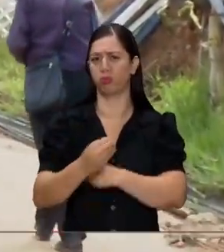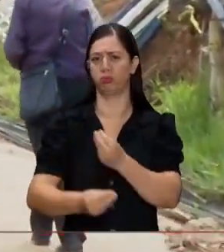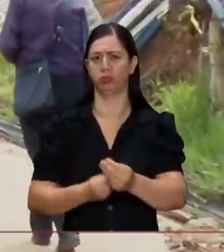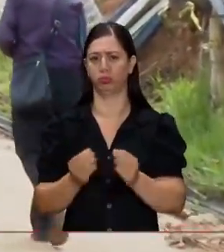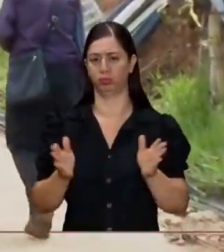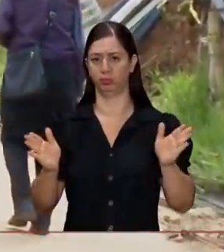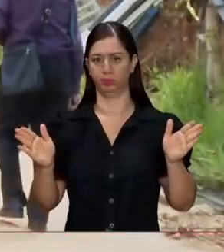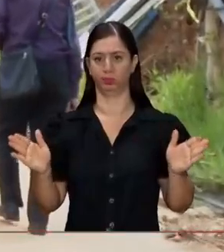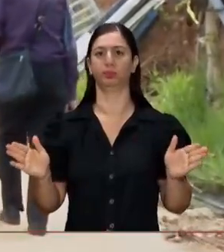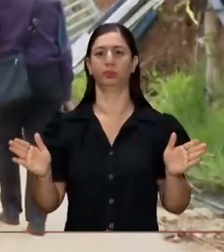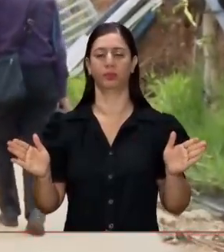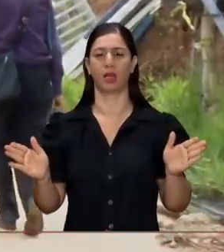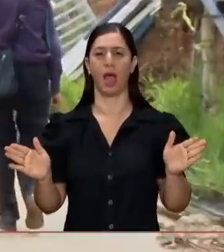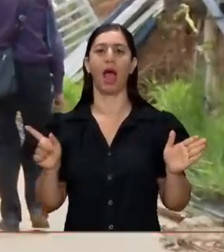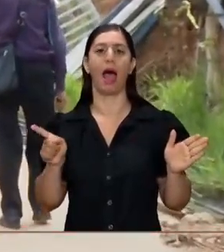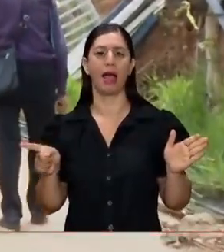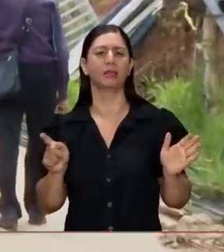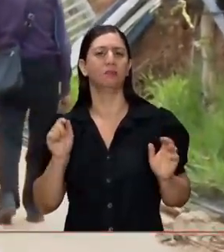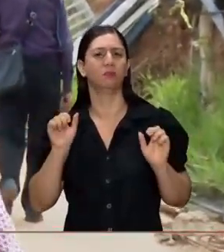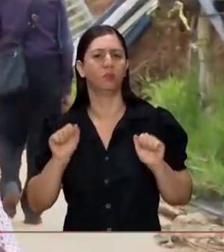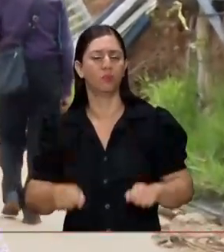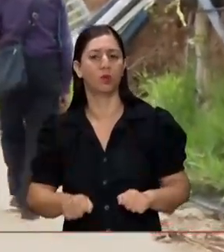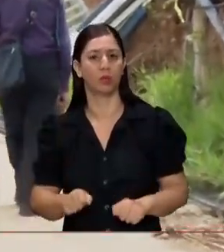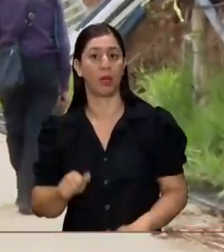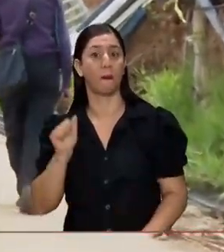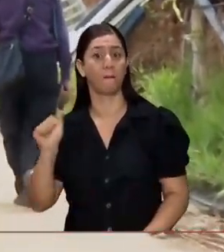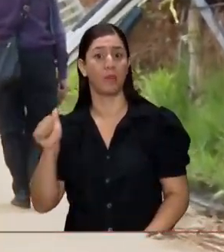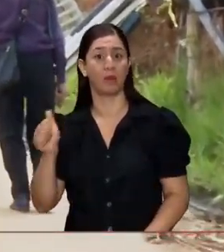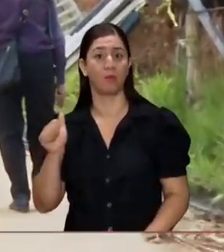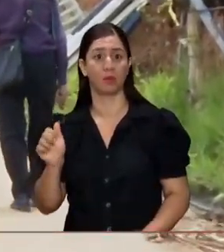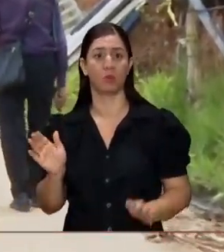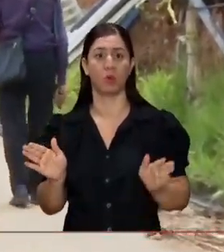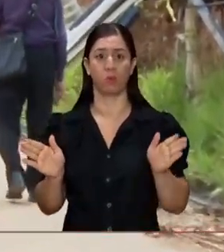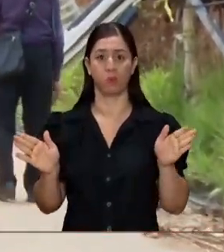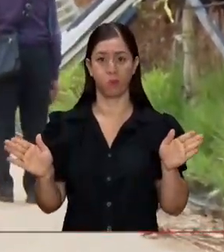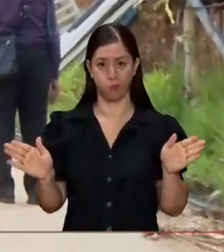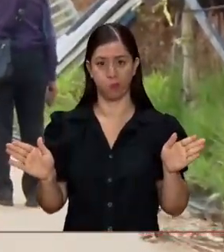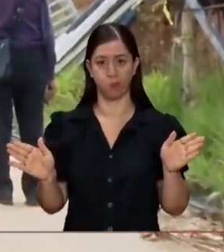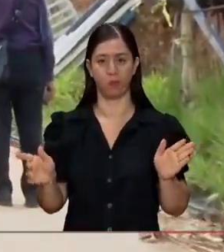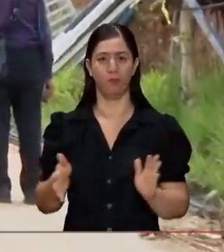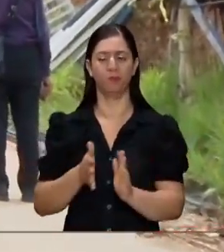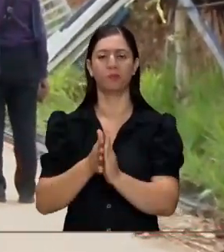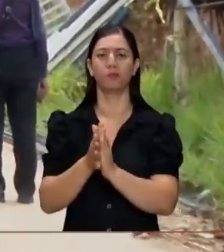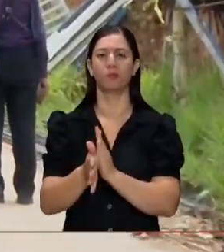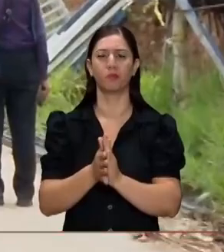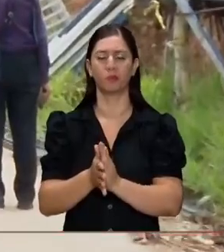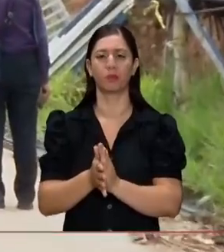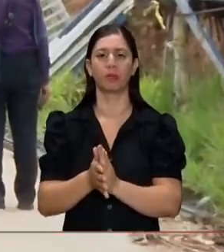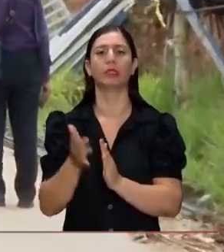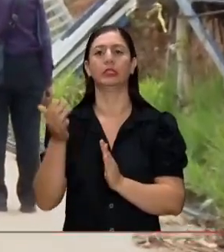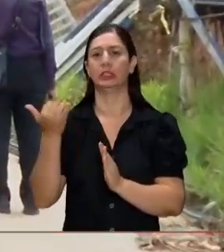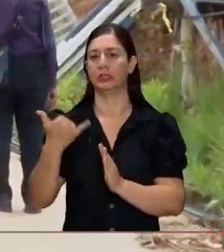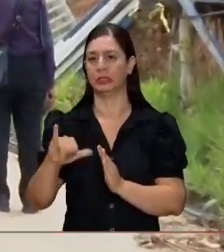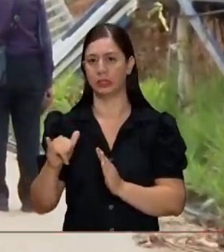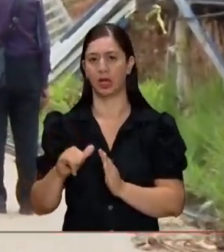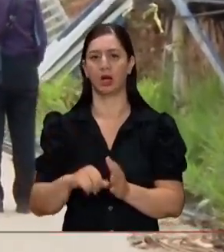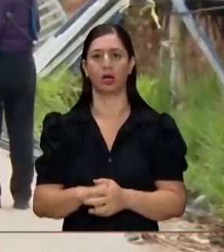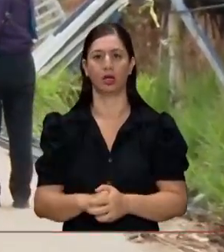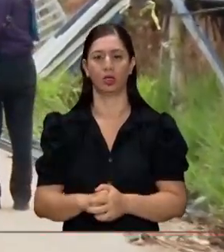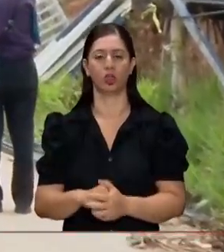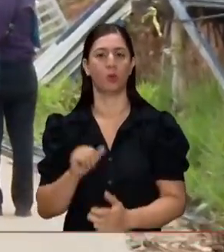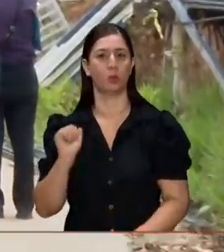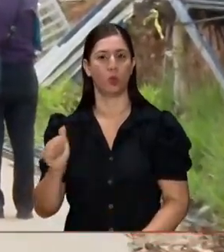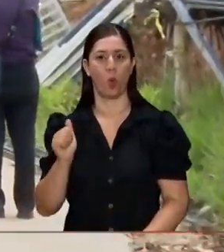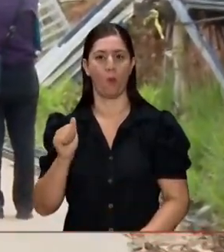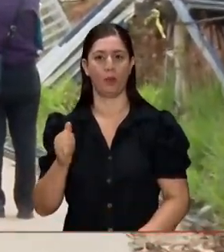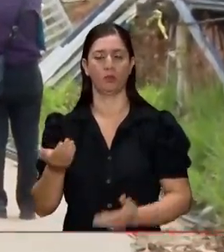Rey, y esto permite que el mismo monumento, como lo anteriormente menciono, pues ya quede sobre su eje,